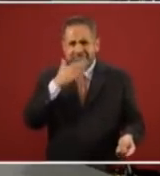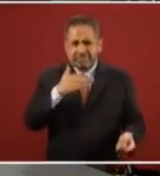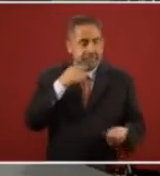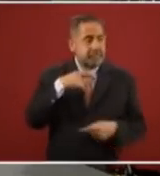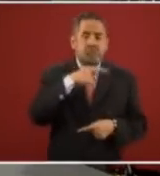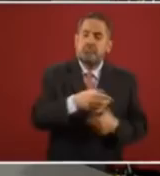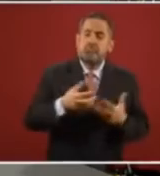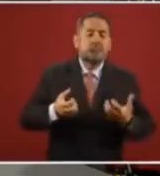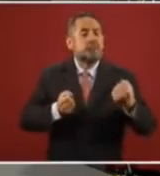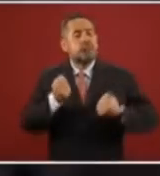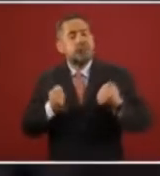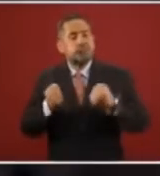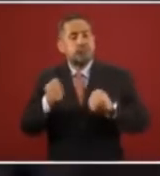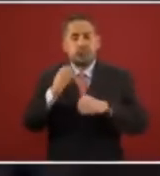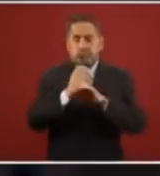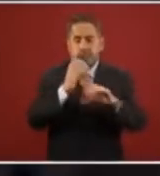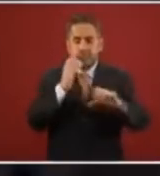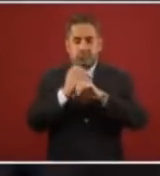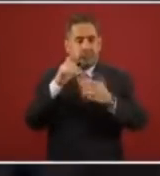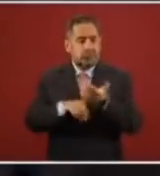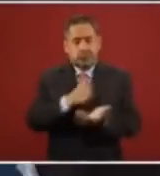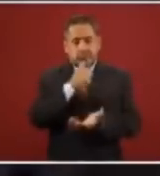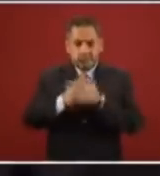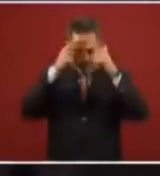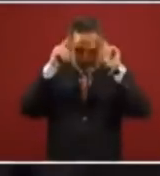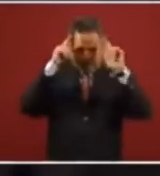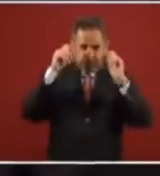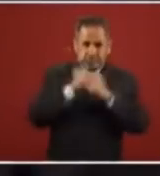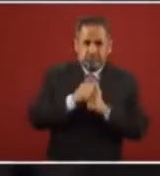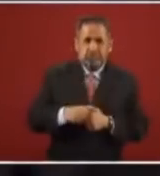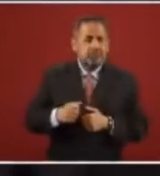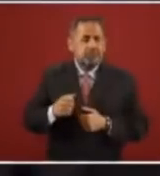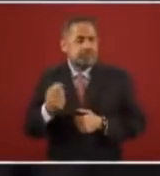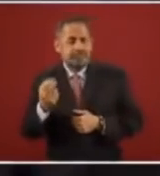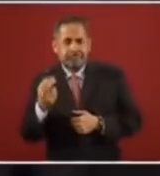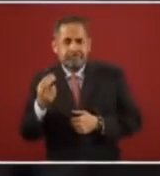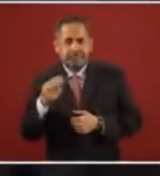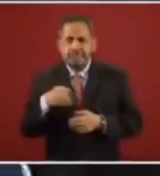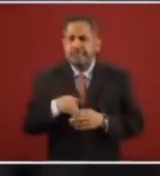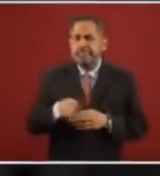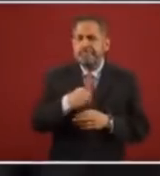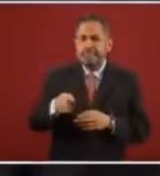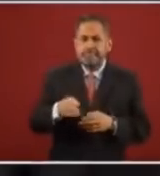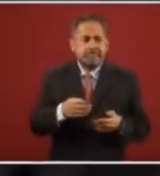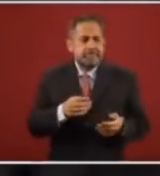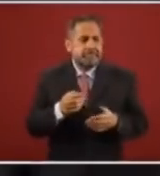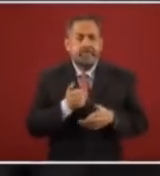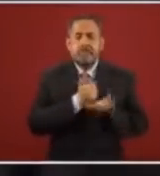camioneta de la Capitanía de Puerto con Radio Consemar, guiaba